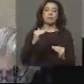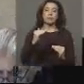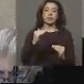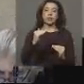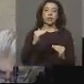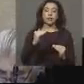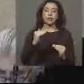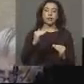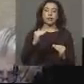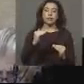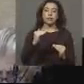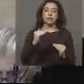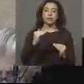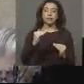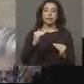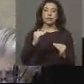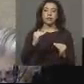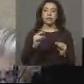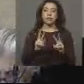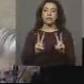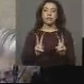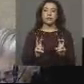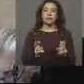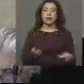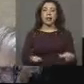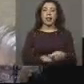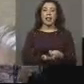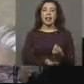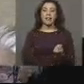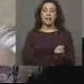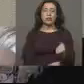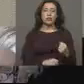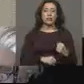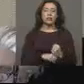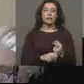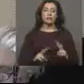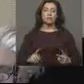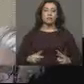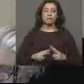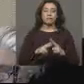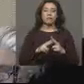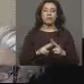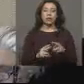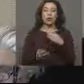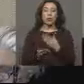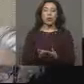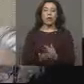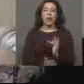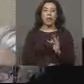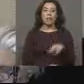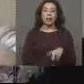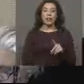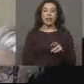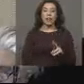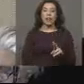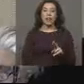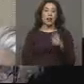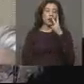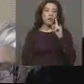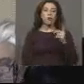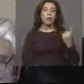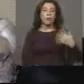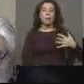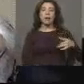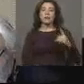que es la inversión en infraestructura, cuando los FNDR se han considerado prioritariamente